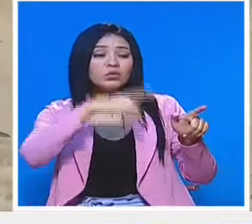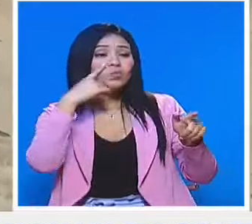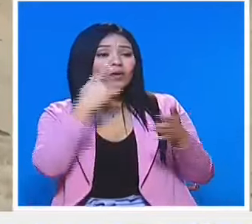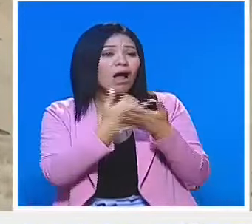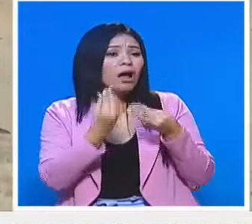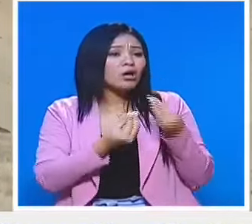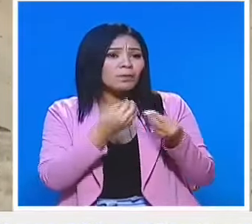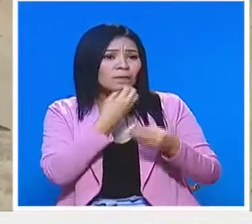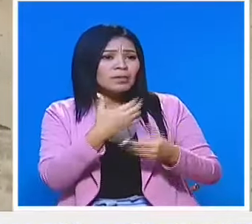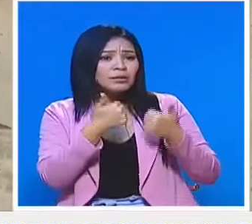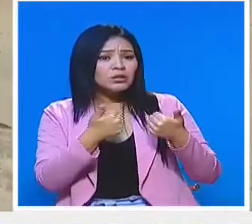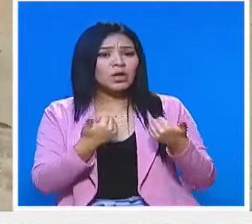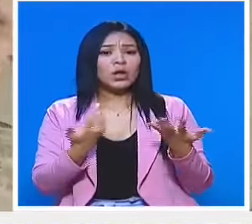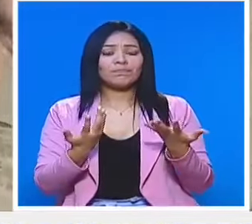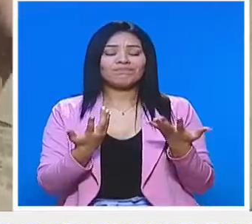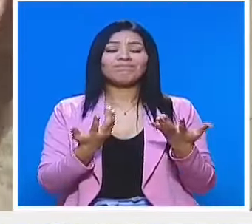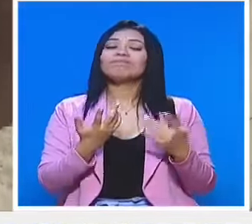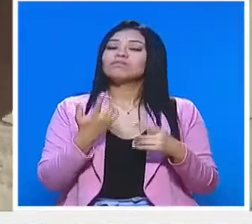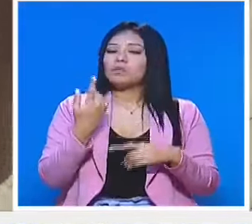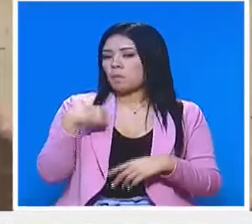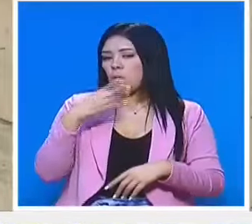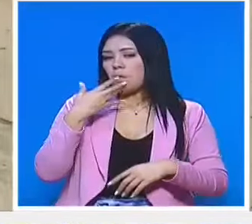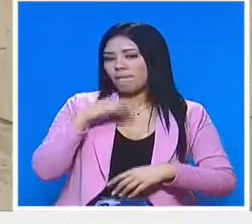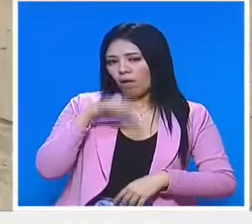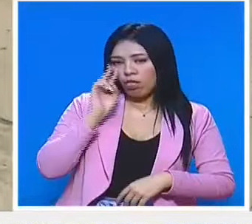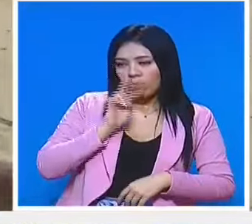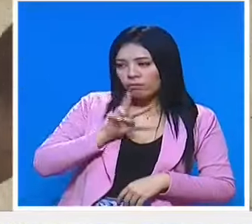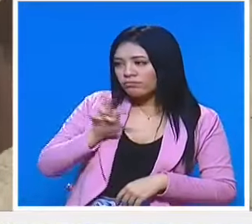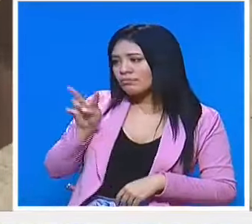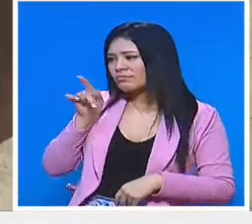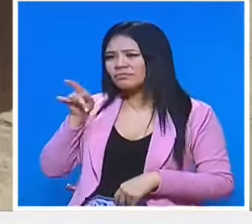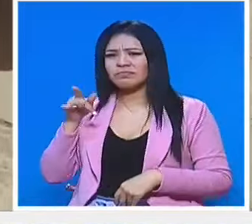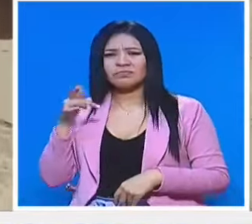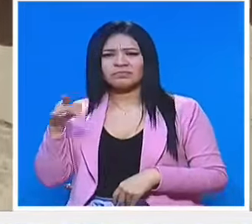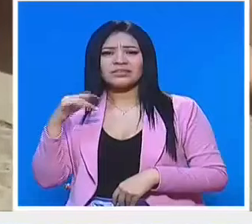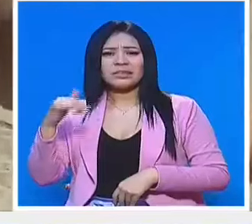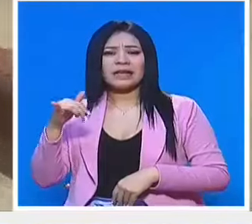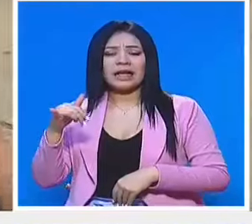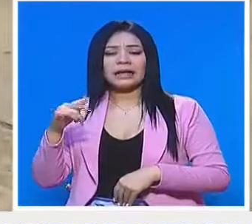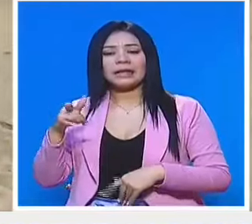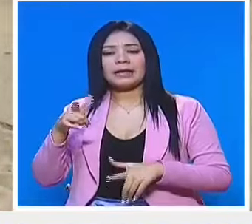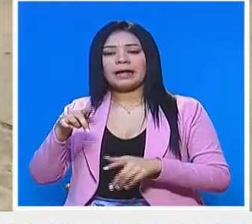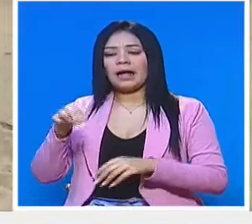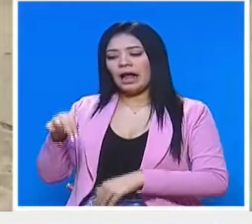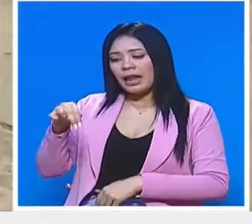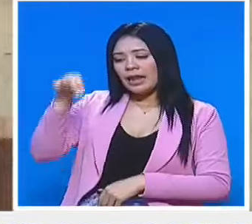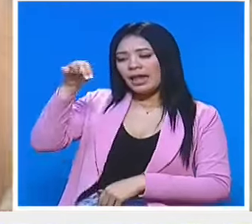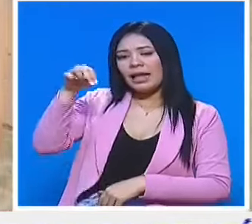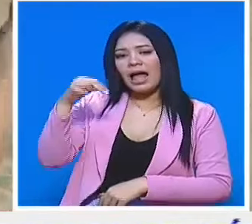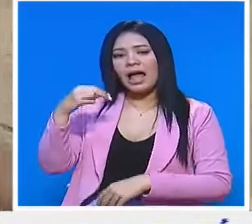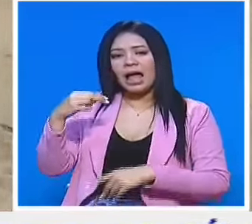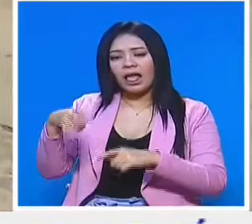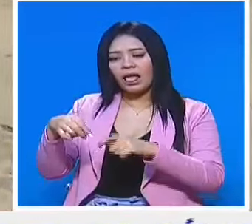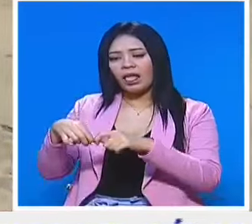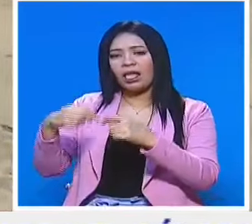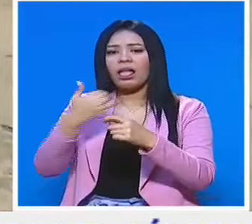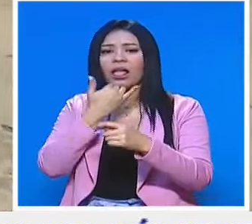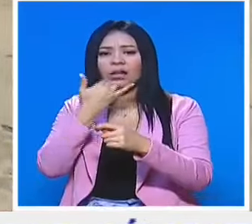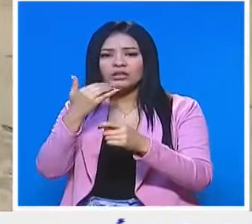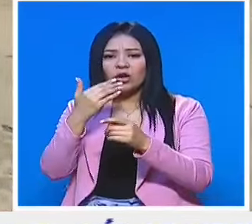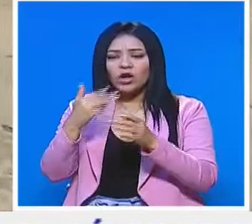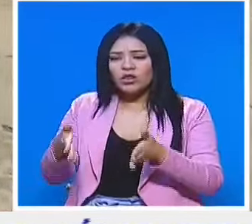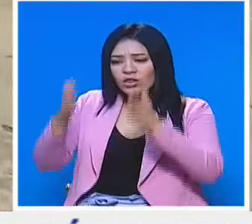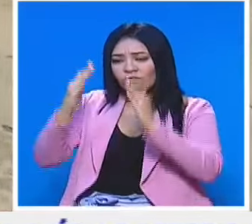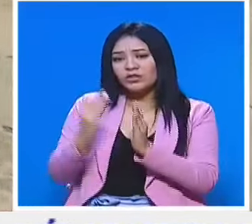bien. Cuando volteamos, vimos que estaba parte de las escaleras afectadas del edificio de al lado, luego